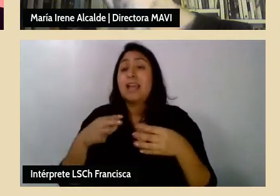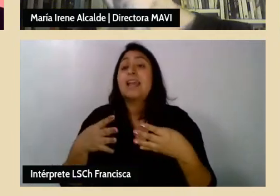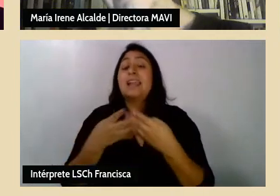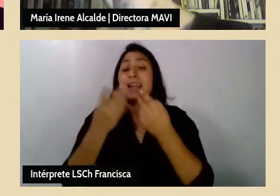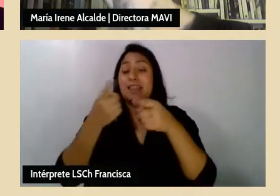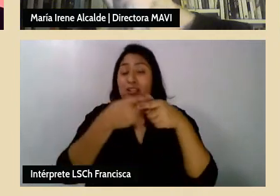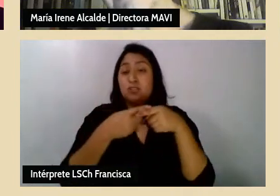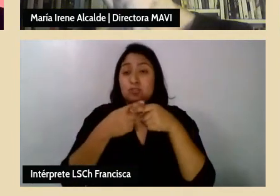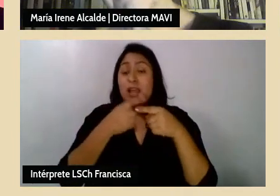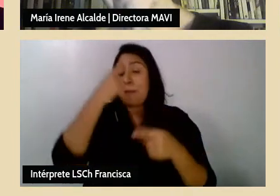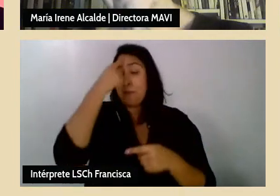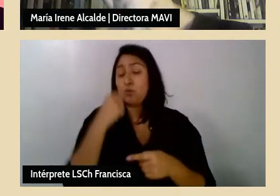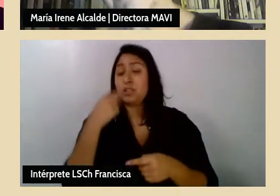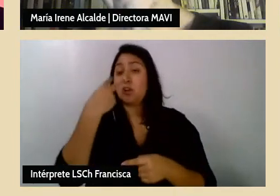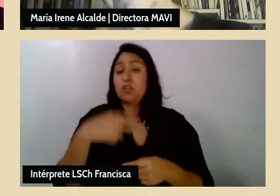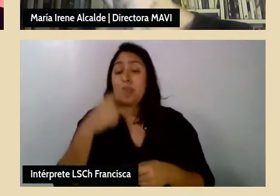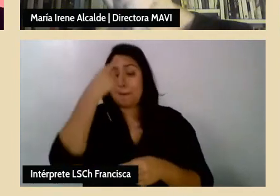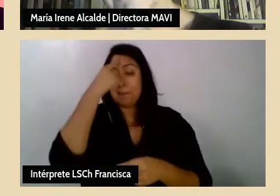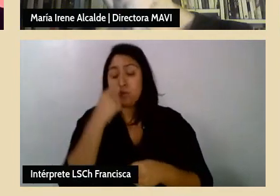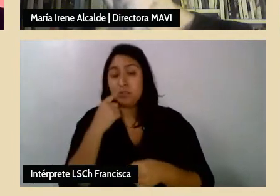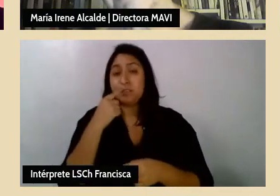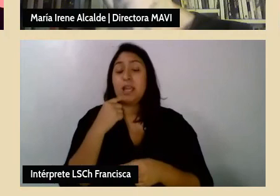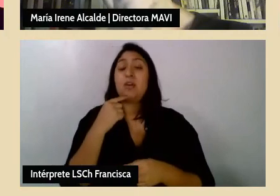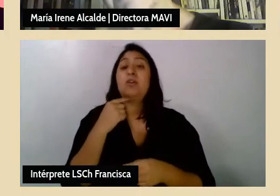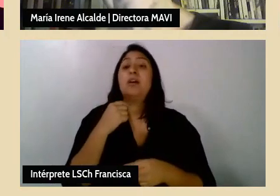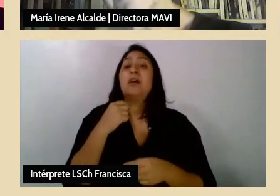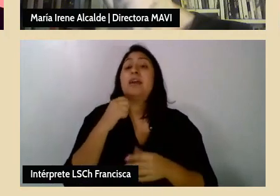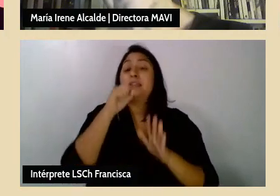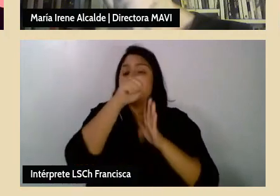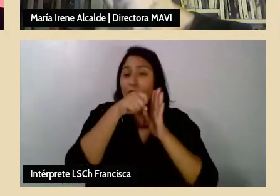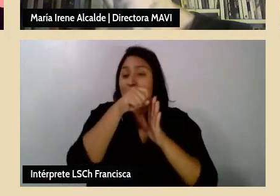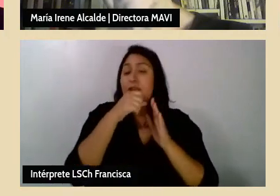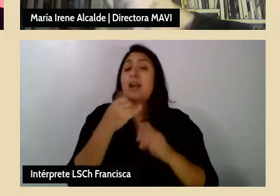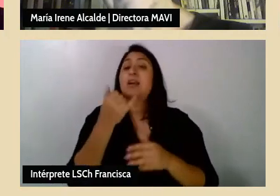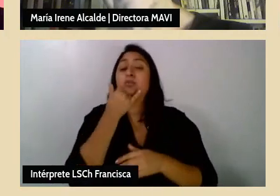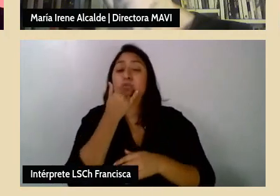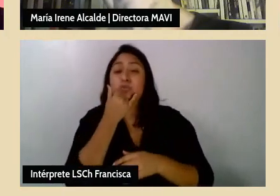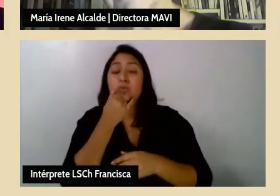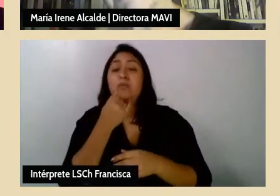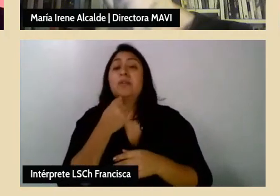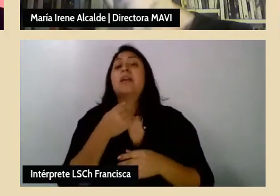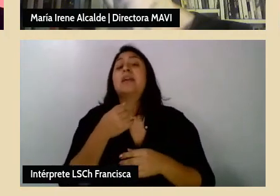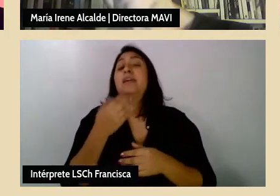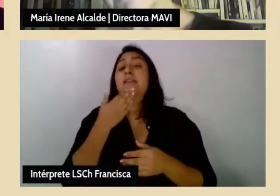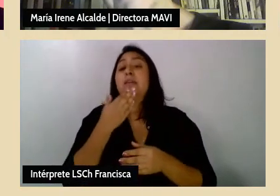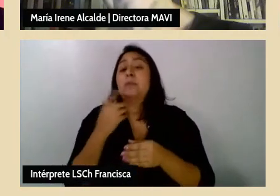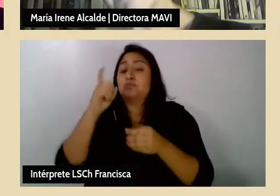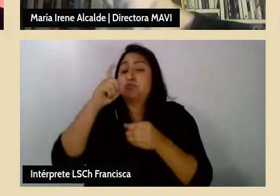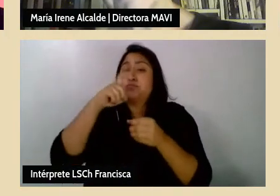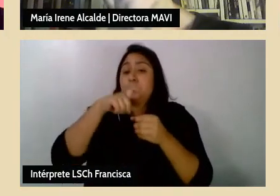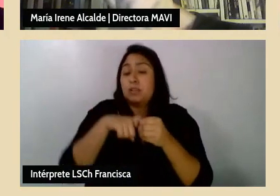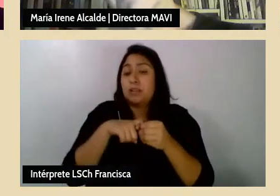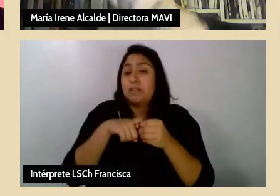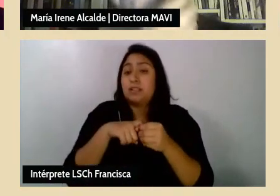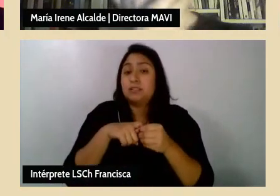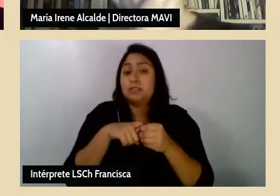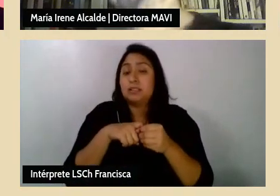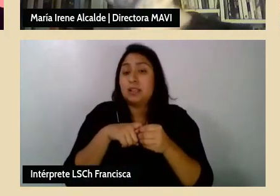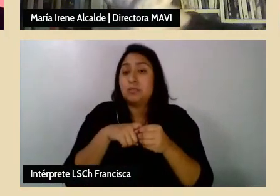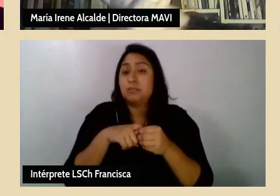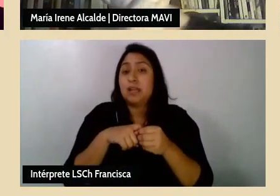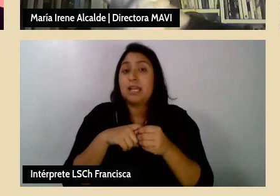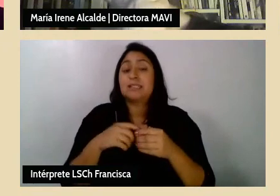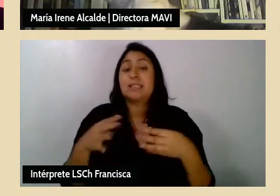registros van a estar en todos los sitios, en el canal de YouTube, y les invito a suscribirse también a ese espacio. Sin